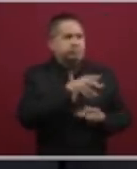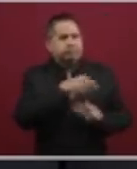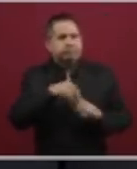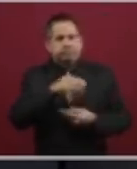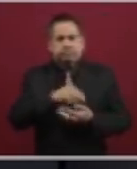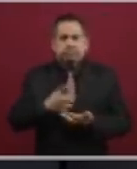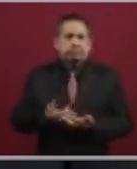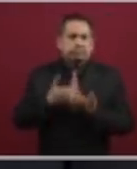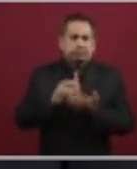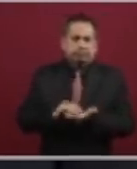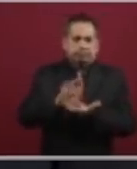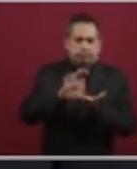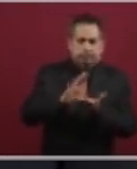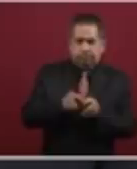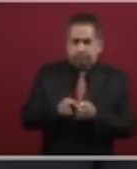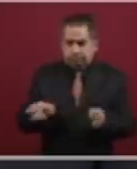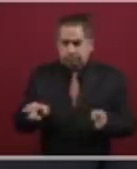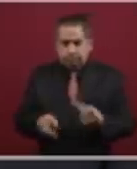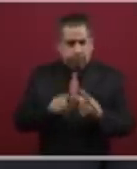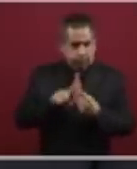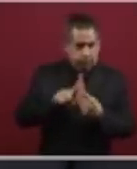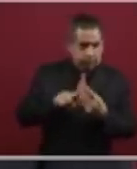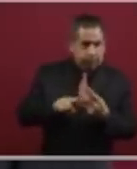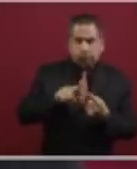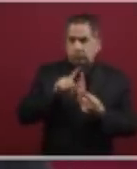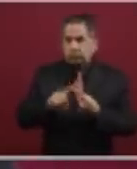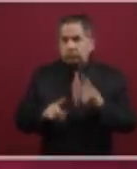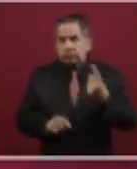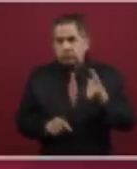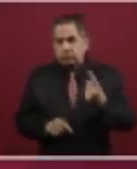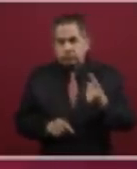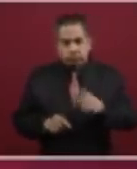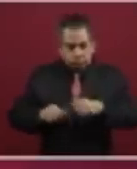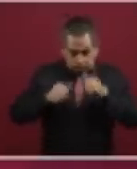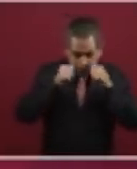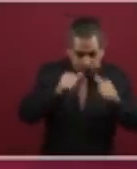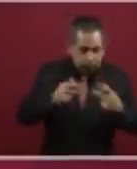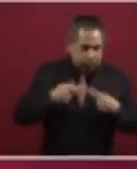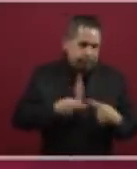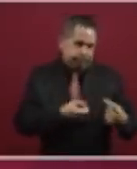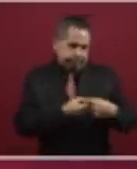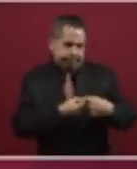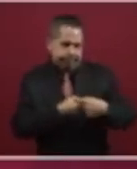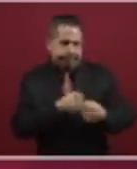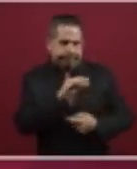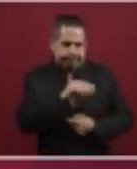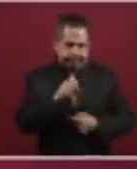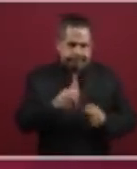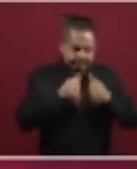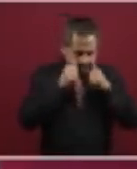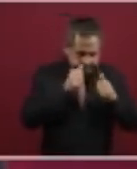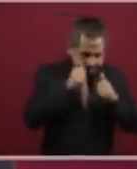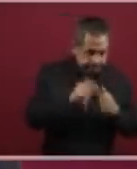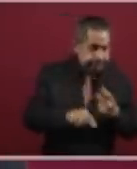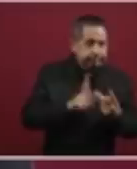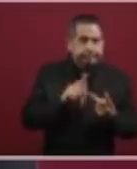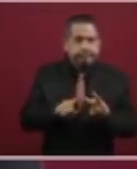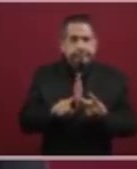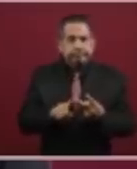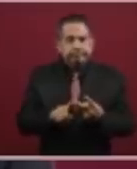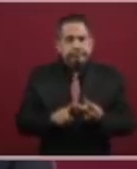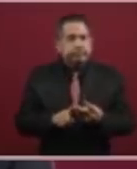dos vertientes: la principal, que es la atención a los derechohabientes del seguro, y